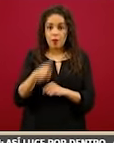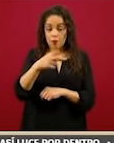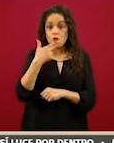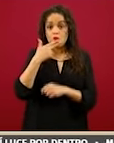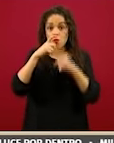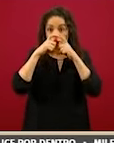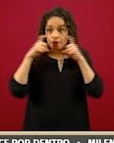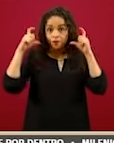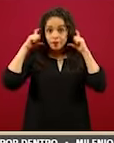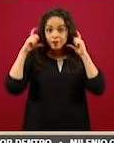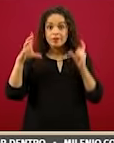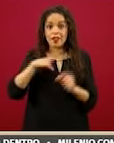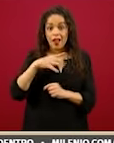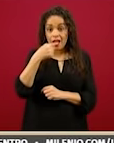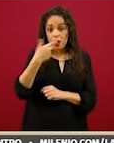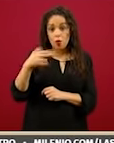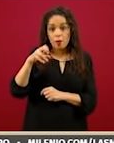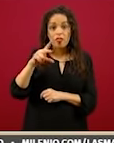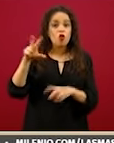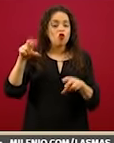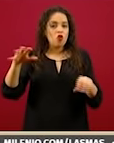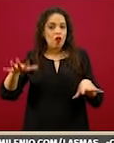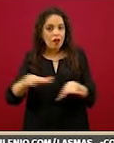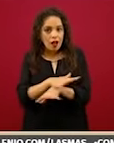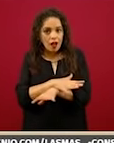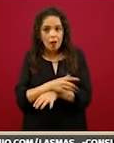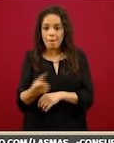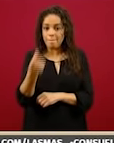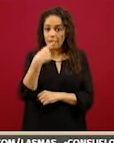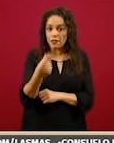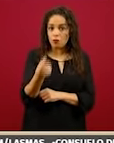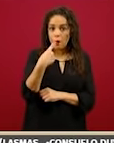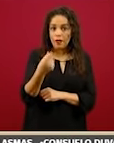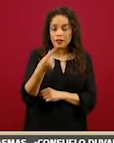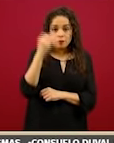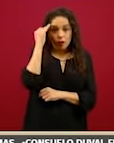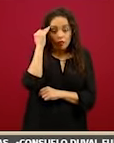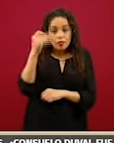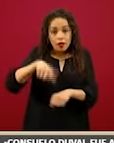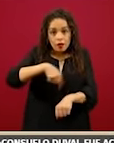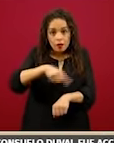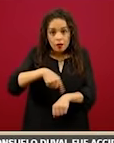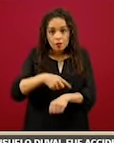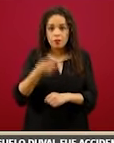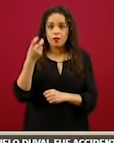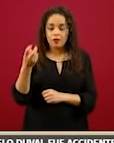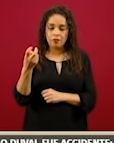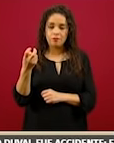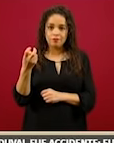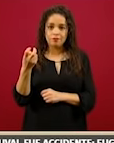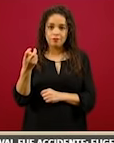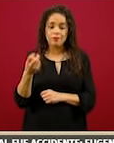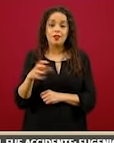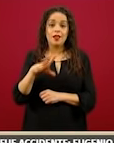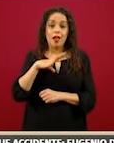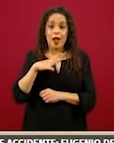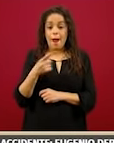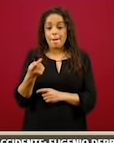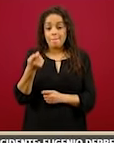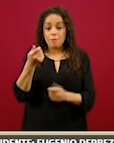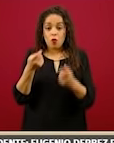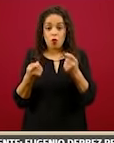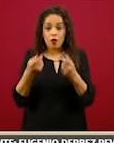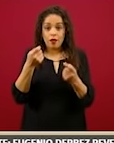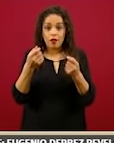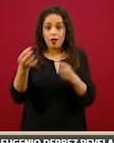está húmedo y no me lo cambio, etcétera, pues evidentemente, en lugar de tener poquitas partículas que iban a caer de